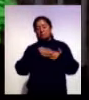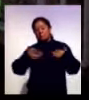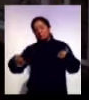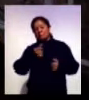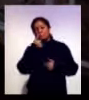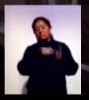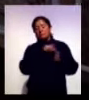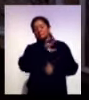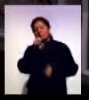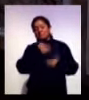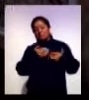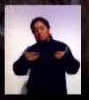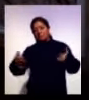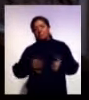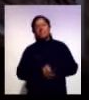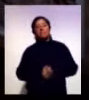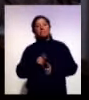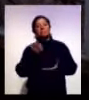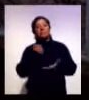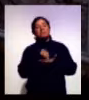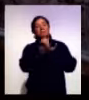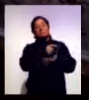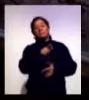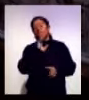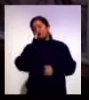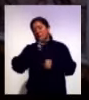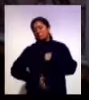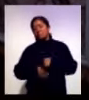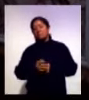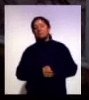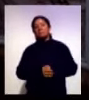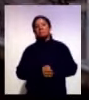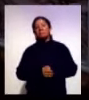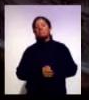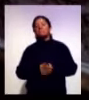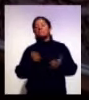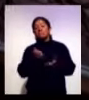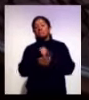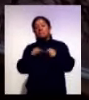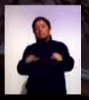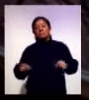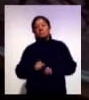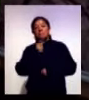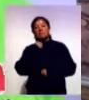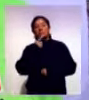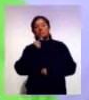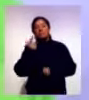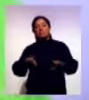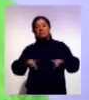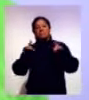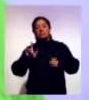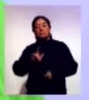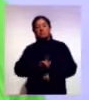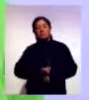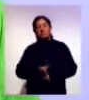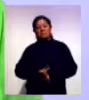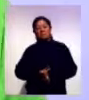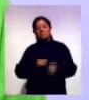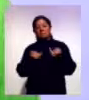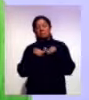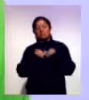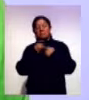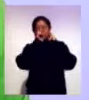entrevista se dio al finalizar la entrega del Premio Estatal del Deporte que se tuvo en el Salón Rojo de Palacio de Gobierno, donde también se reconoció